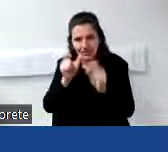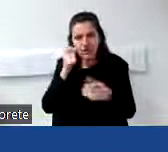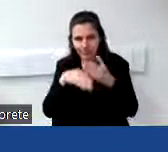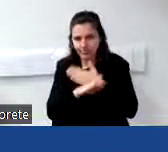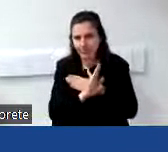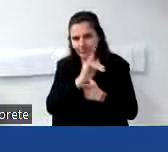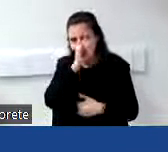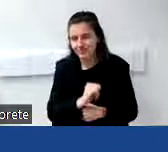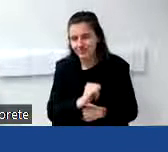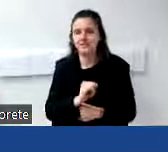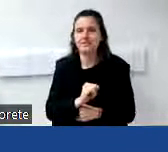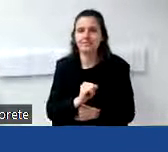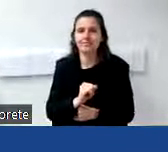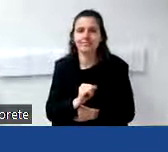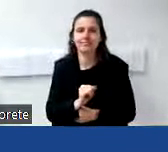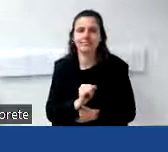inclusiva y de forma igualitaria, ¿verdad?